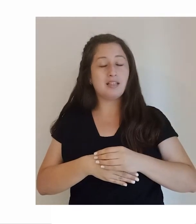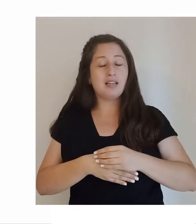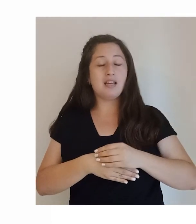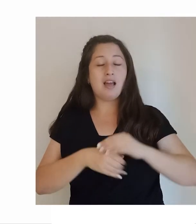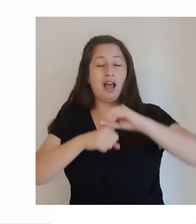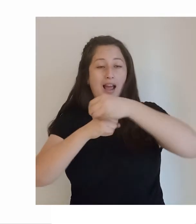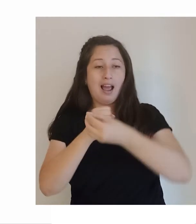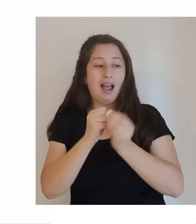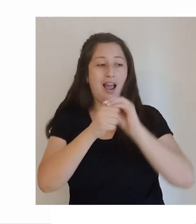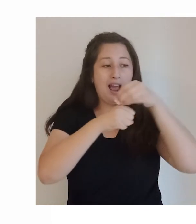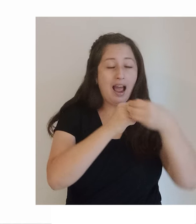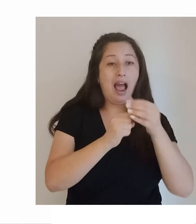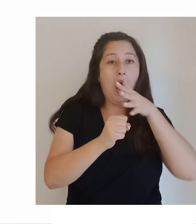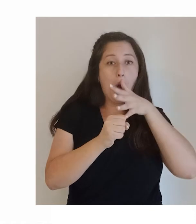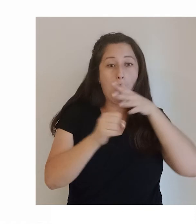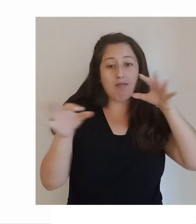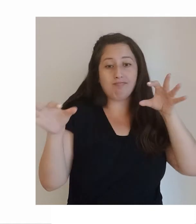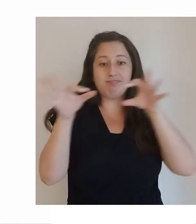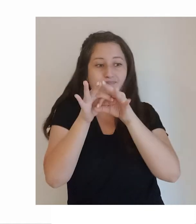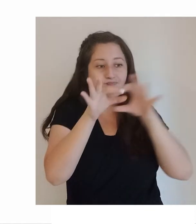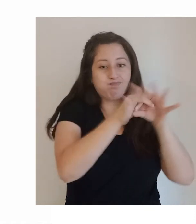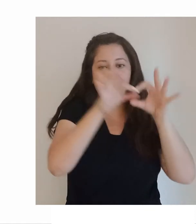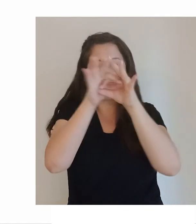de hidrógeno que se forman en el agua.